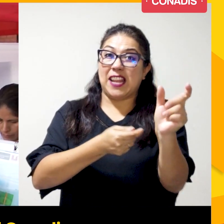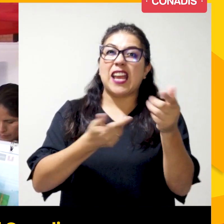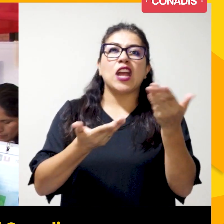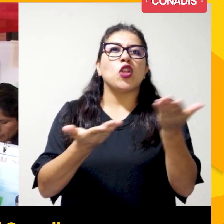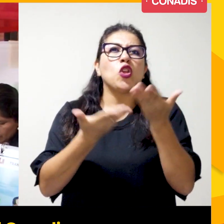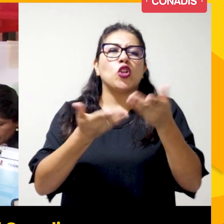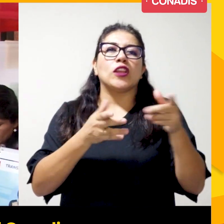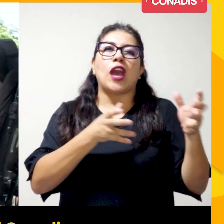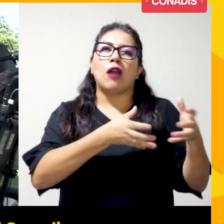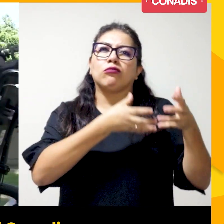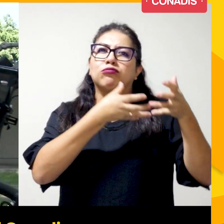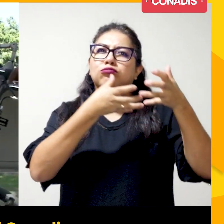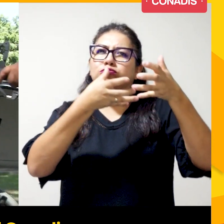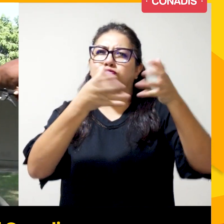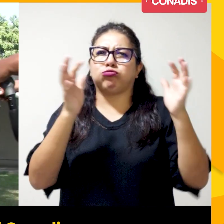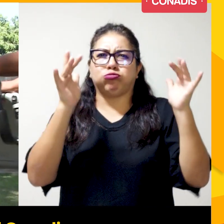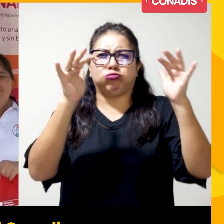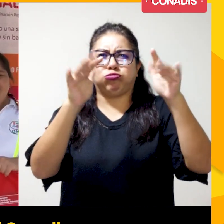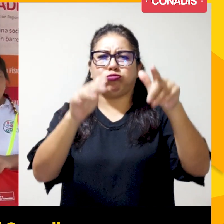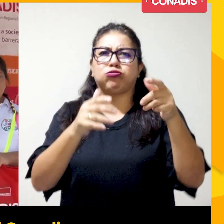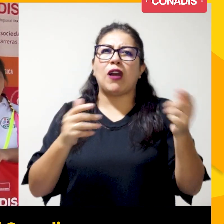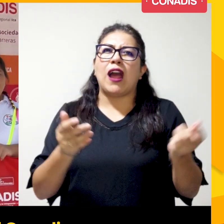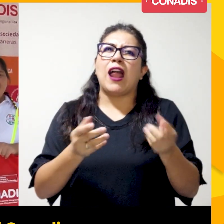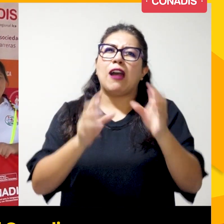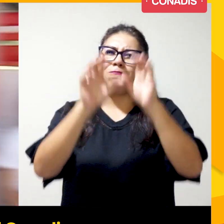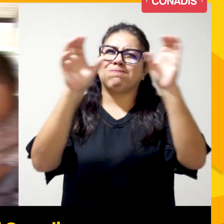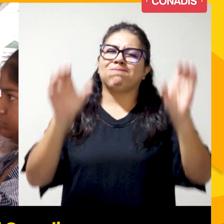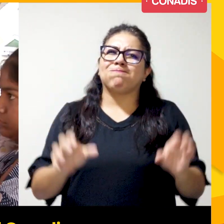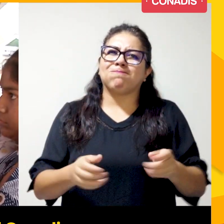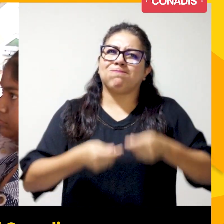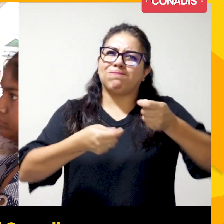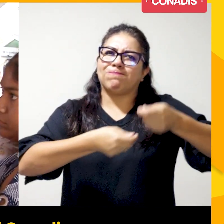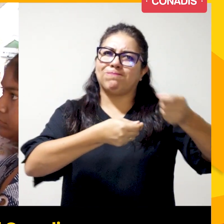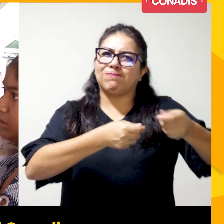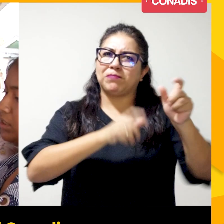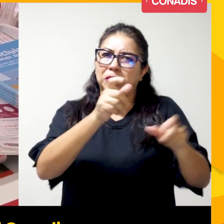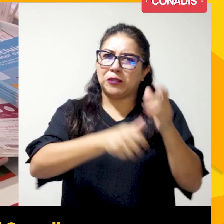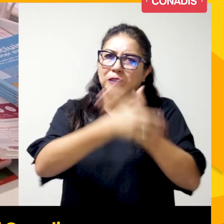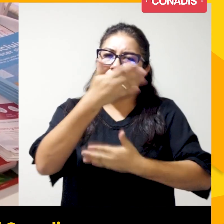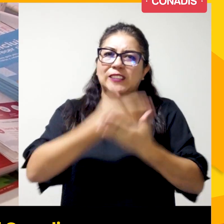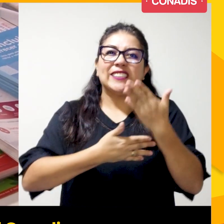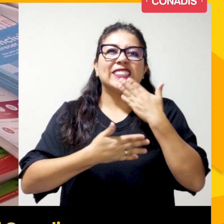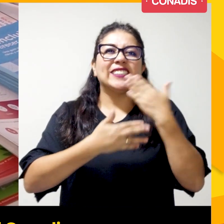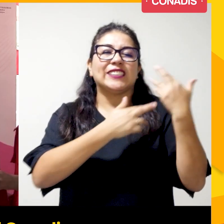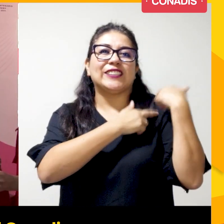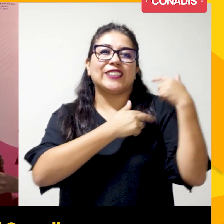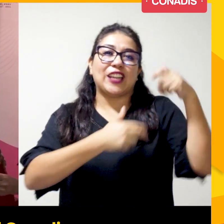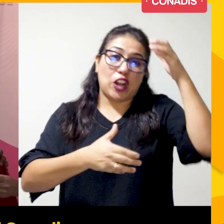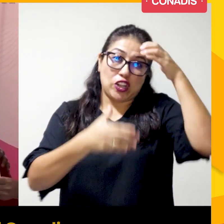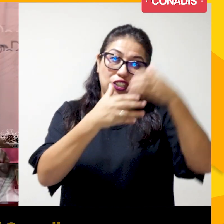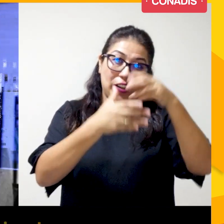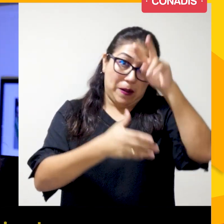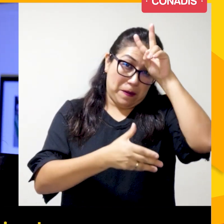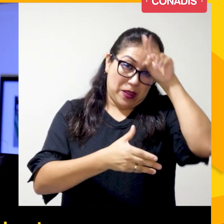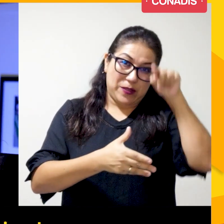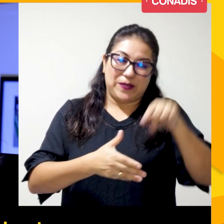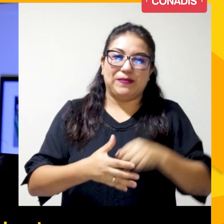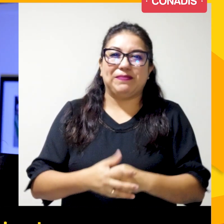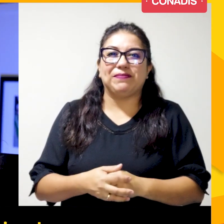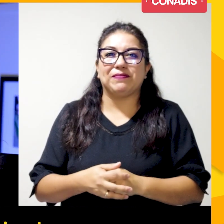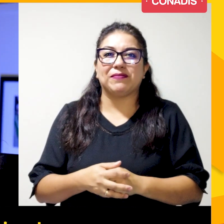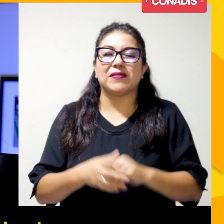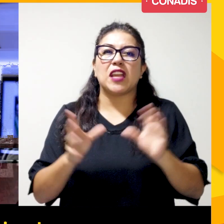durante el megaevento de certificación de personas con discapacidad organizada por la Comisión de Inclusión Social del Congreso de la República.